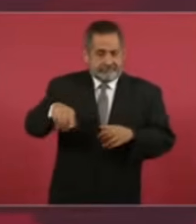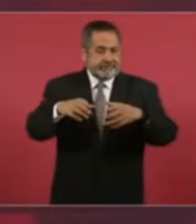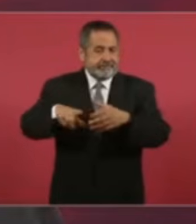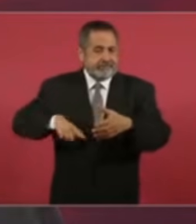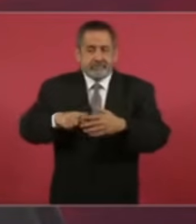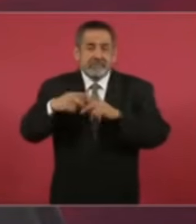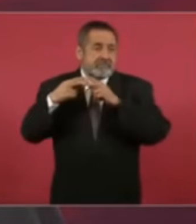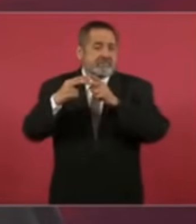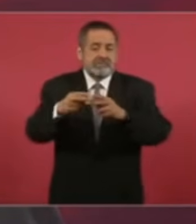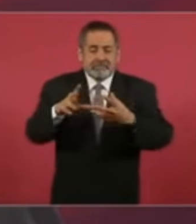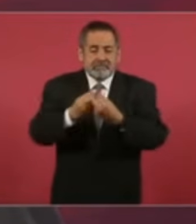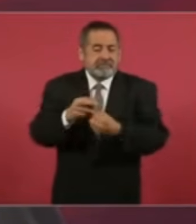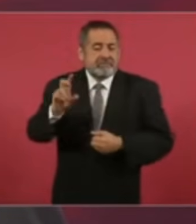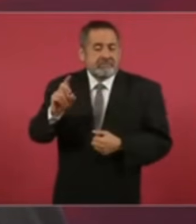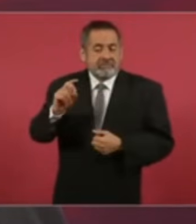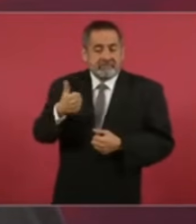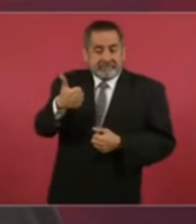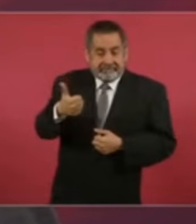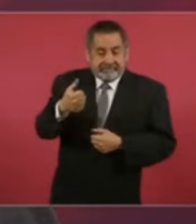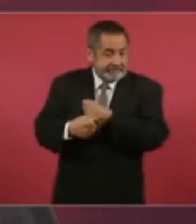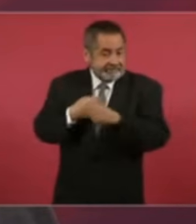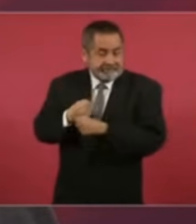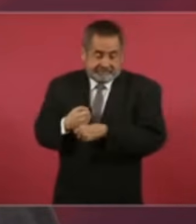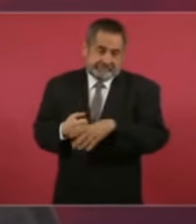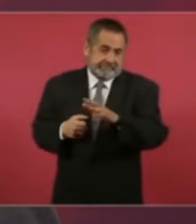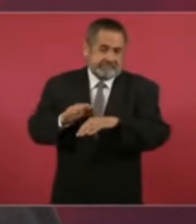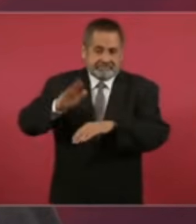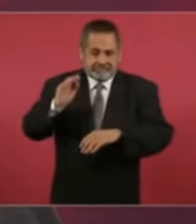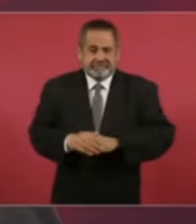tardó 36 años.